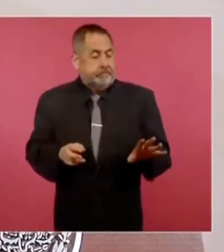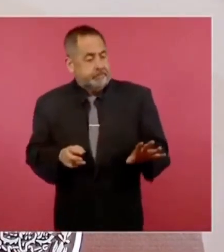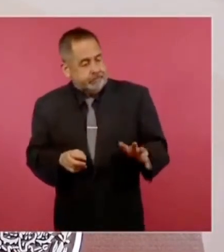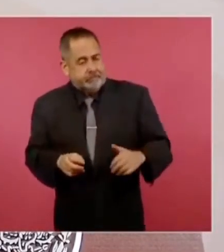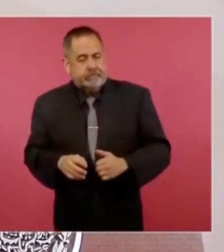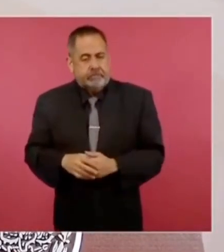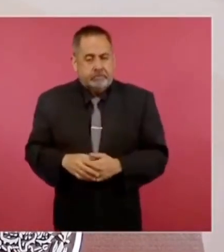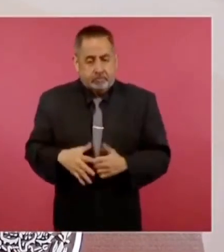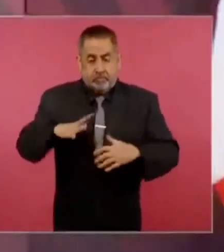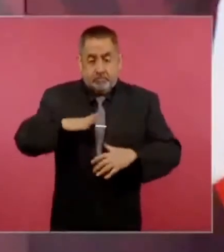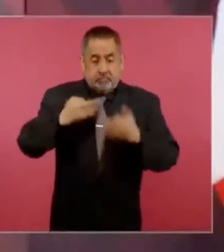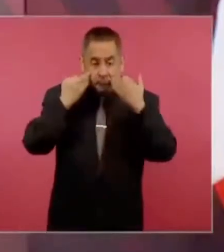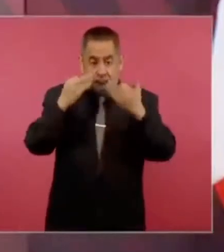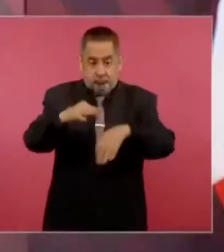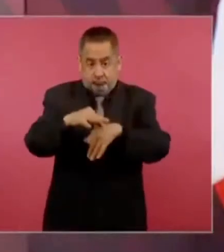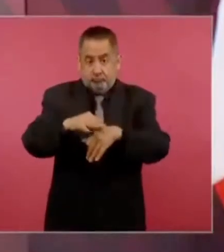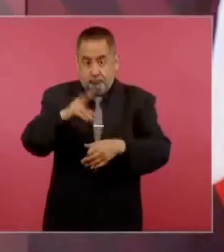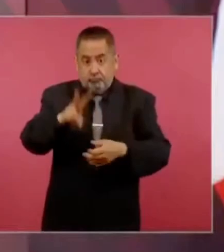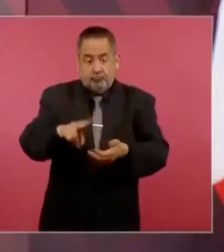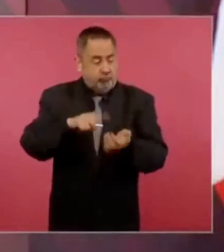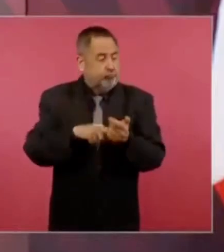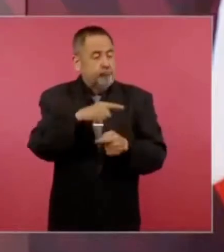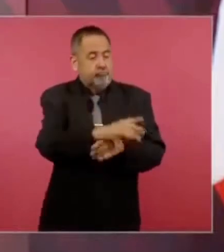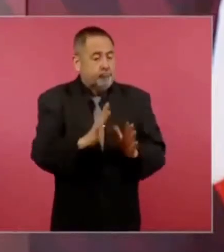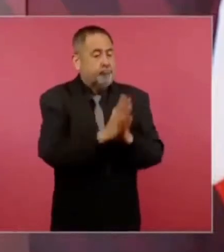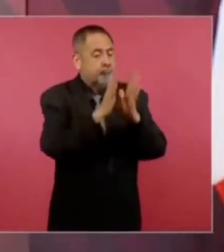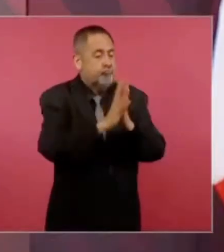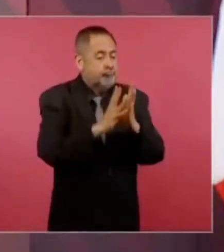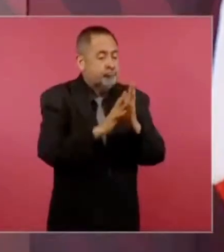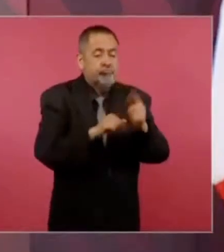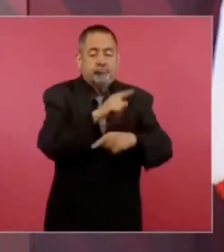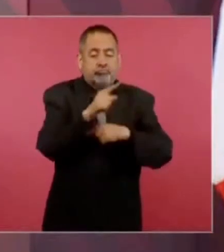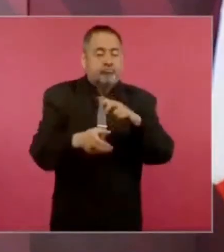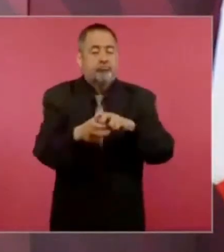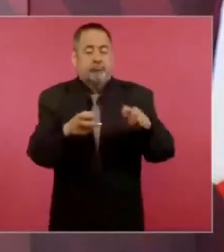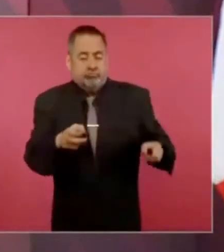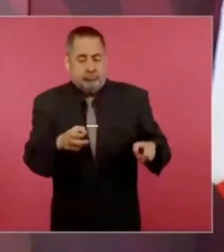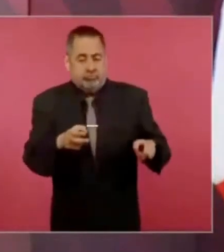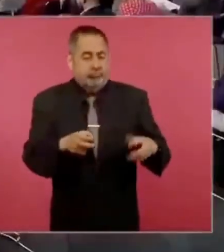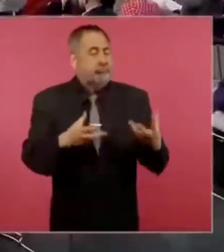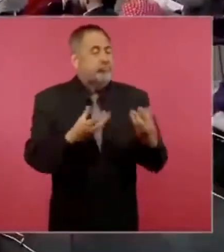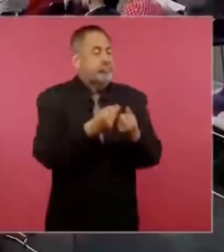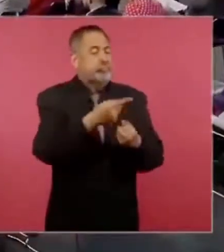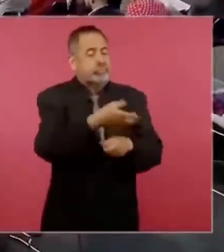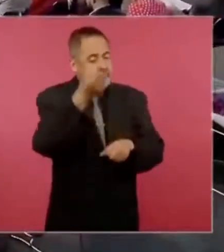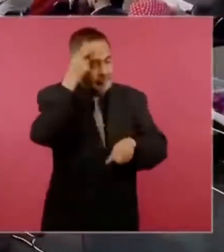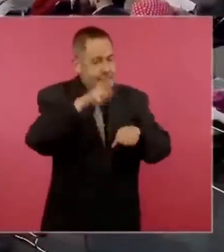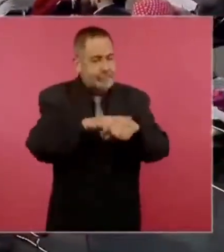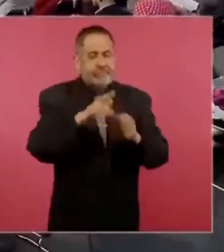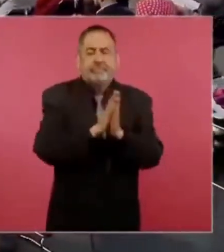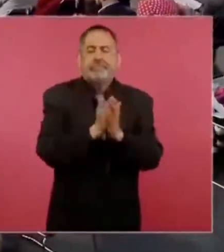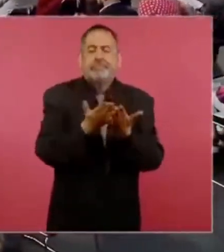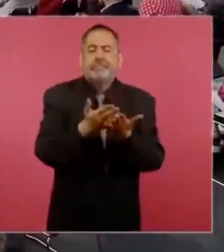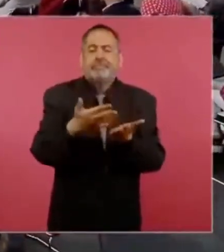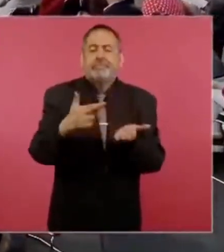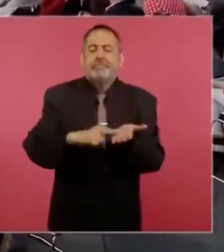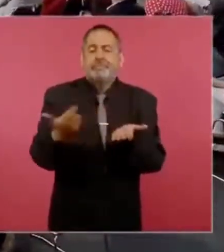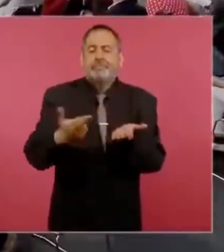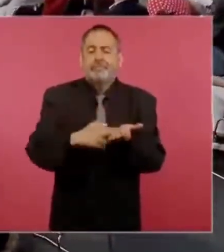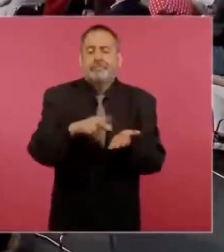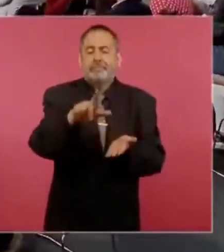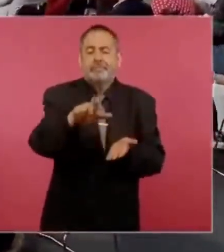Hay testimonios que confirman su participación y la de directivos de su revista Letras Libres,